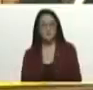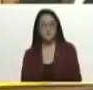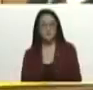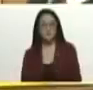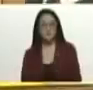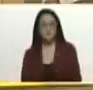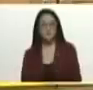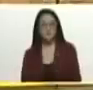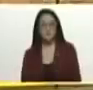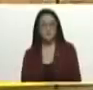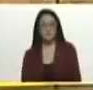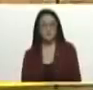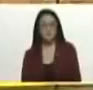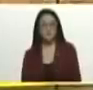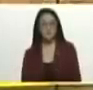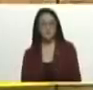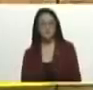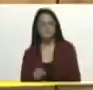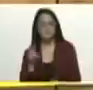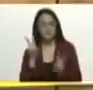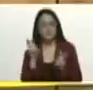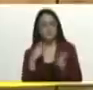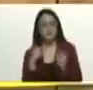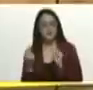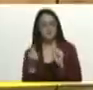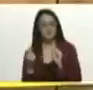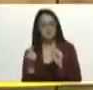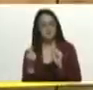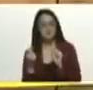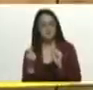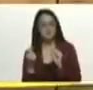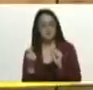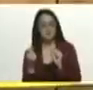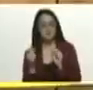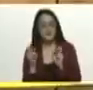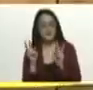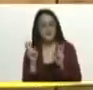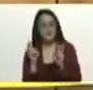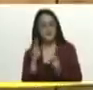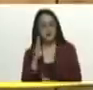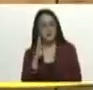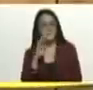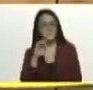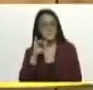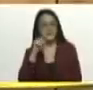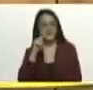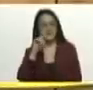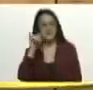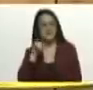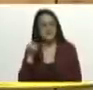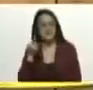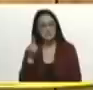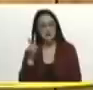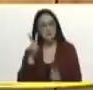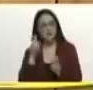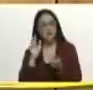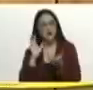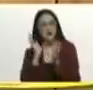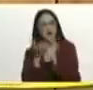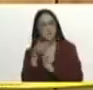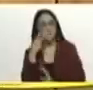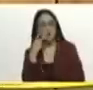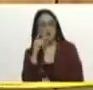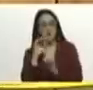Bueno, es uno de los temas que conversamos, el papel de los BRICS en el surgimiento de una nueva geopolítica